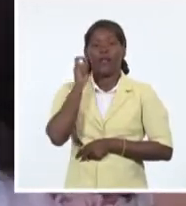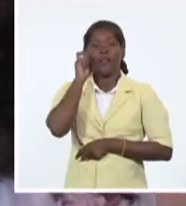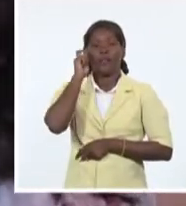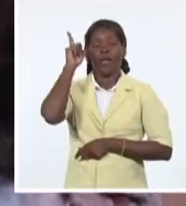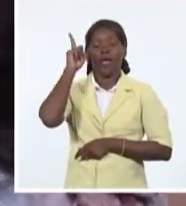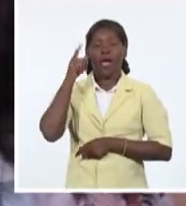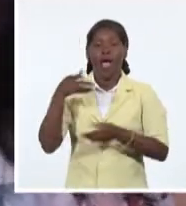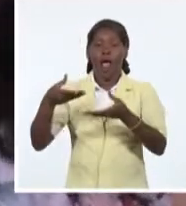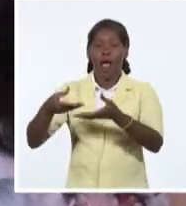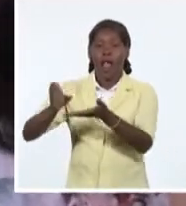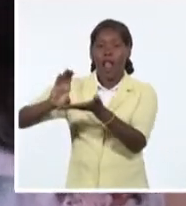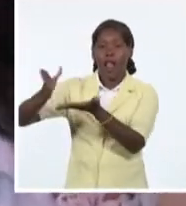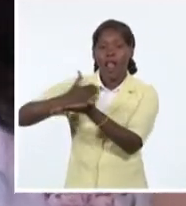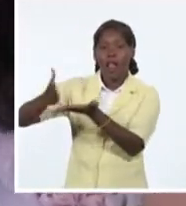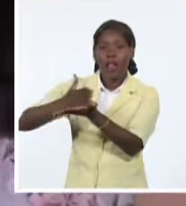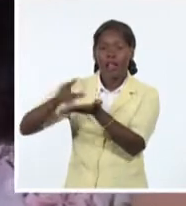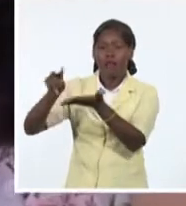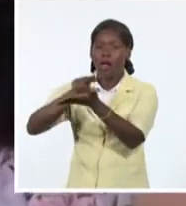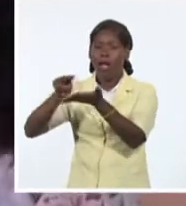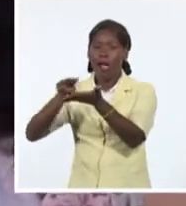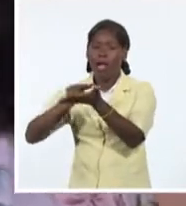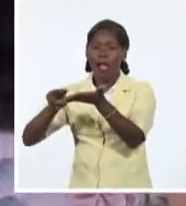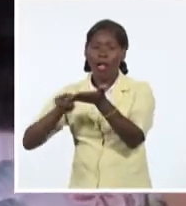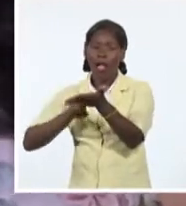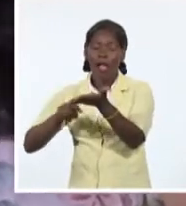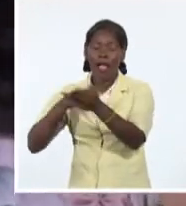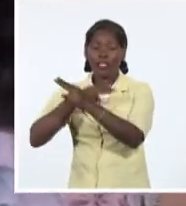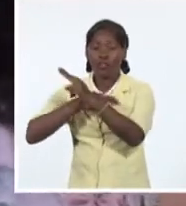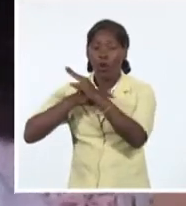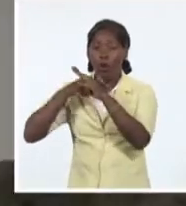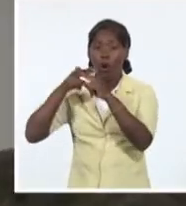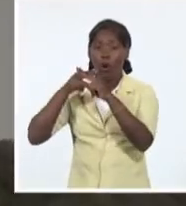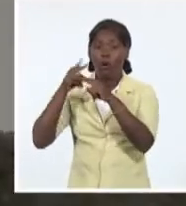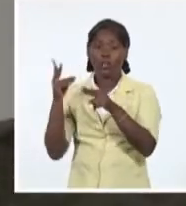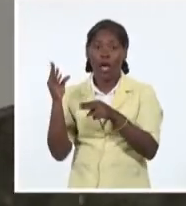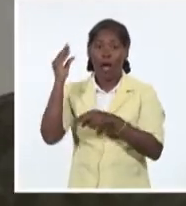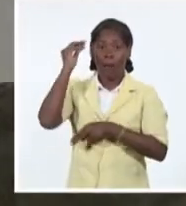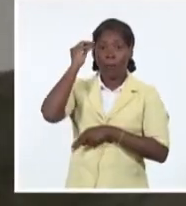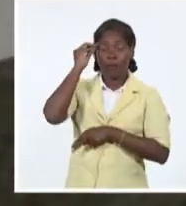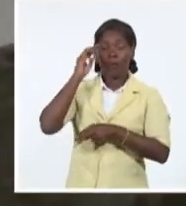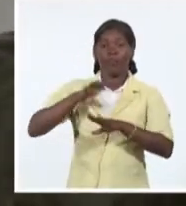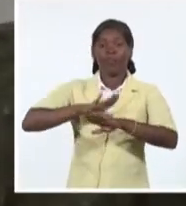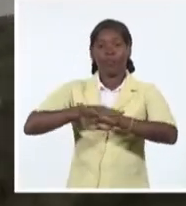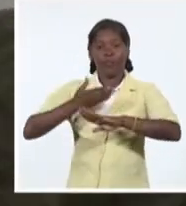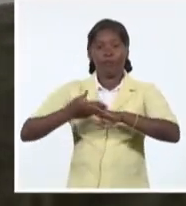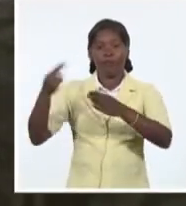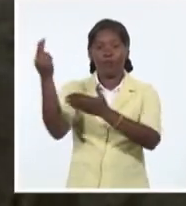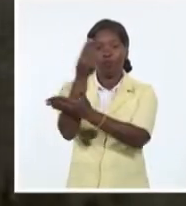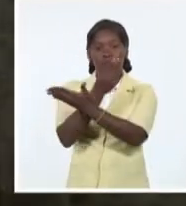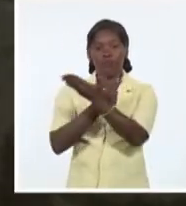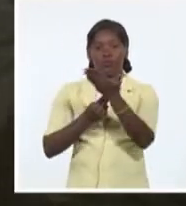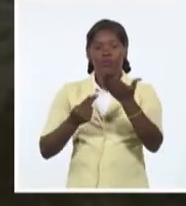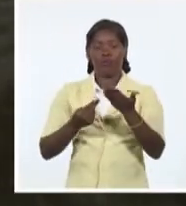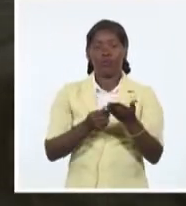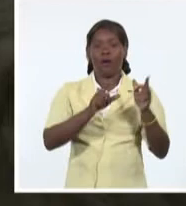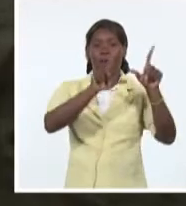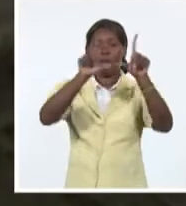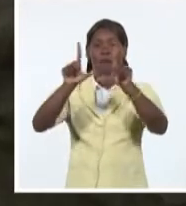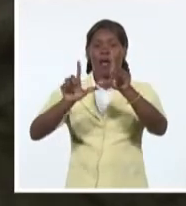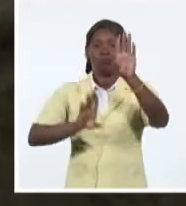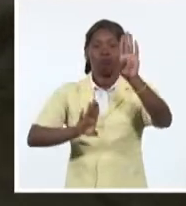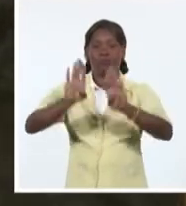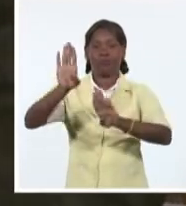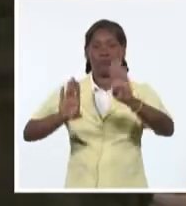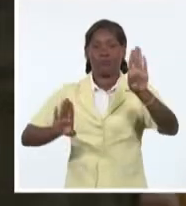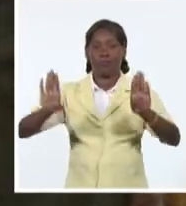la escuela nacional de arte en el cual como anexo incluye todos los graduados tras cada pieza de las que se exhiben en la